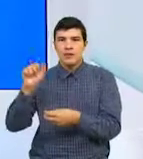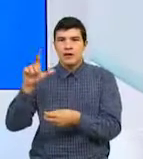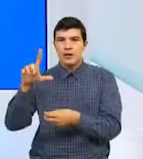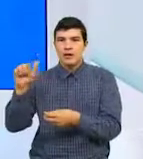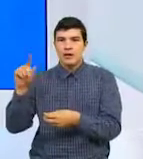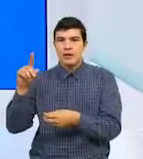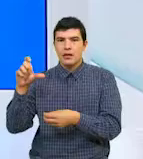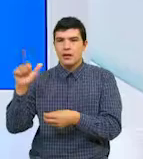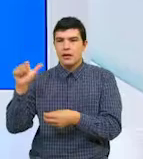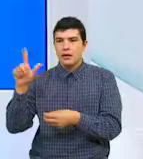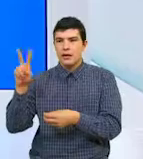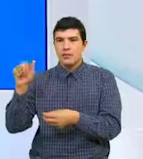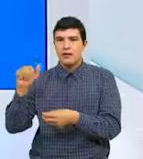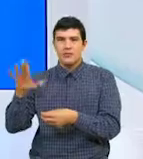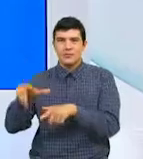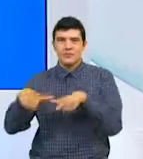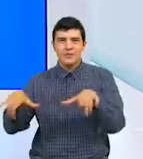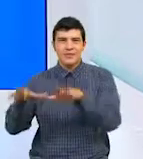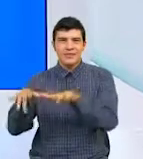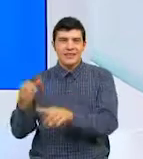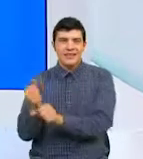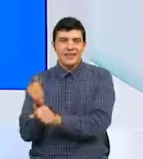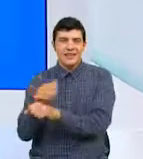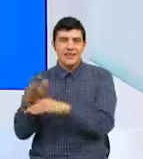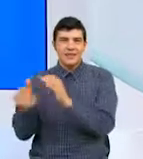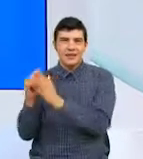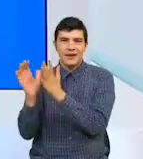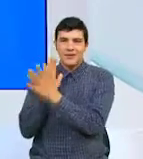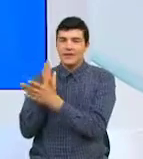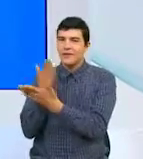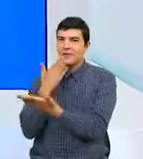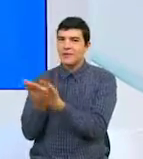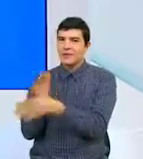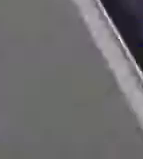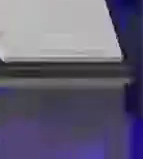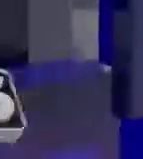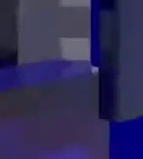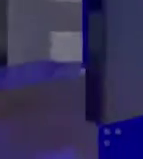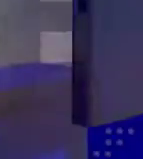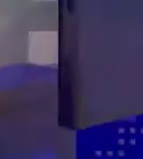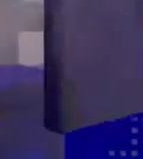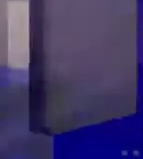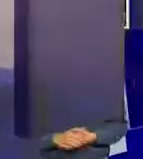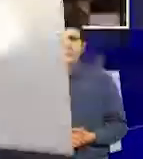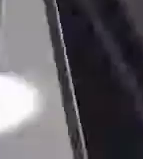las instalaciones de la oficina del empleo con toda la información. Paula, buenas tardes y adelante.